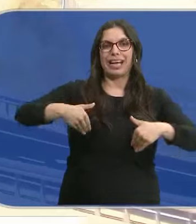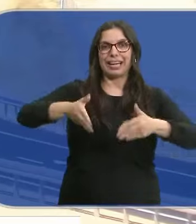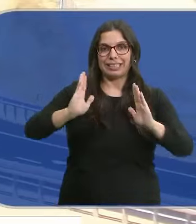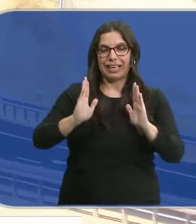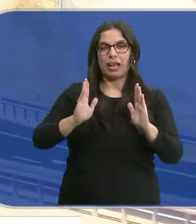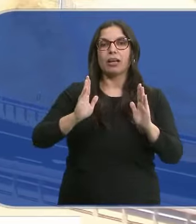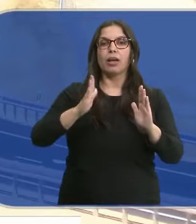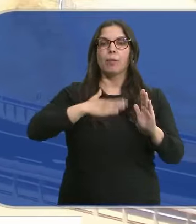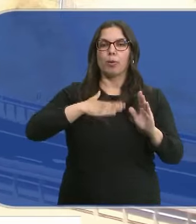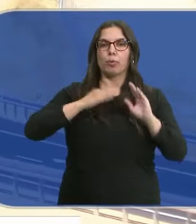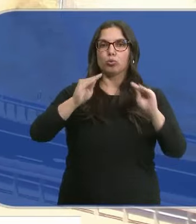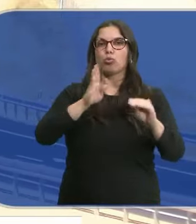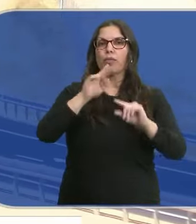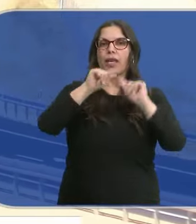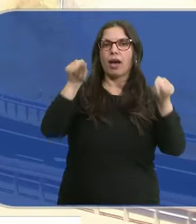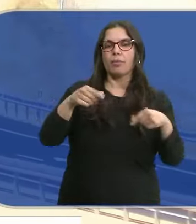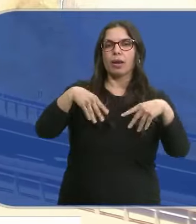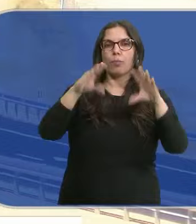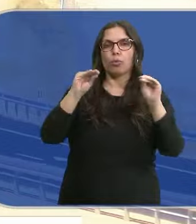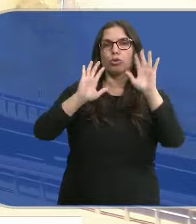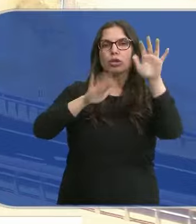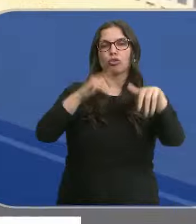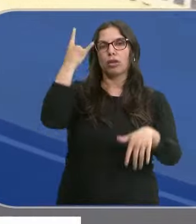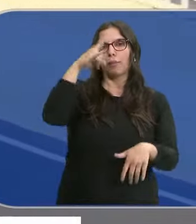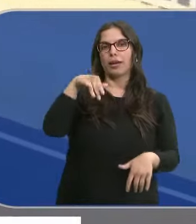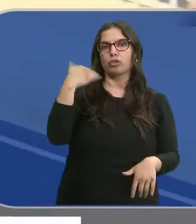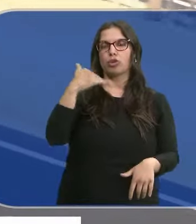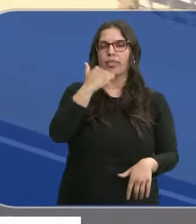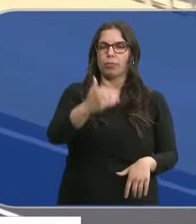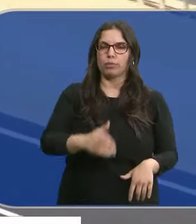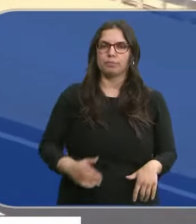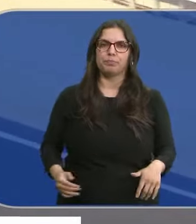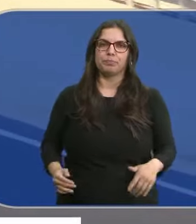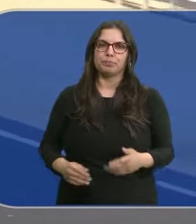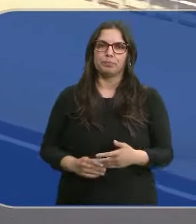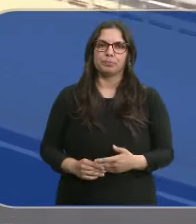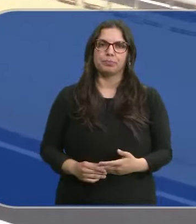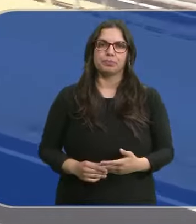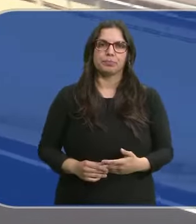de la red estatal de Ávila, Burgos, León, Salamanca, Soria y Zamora.